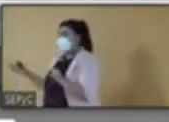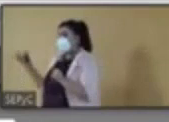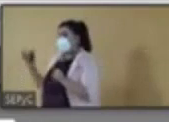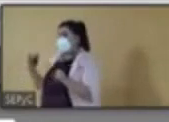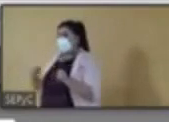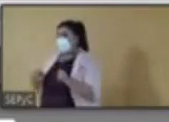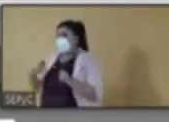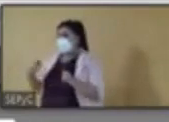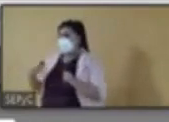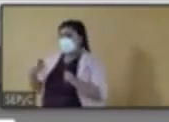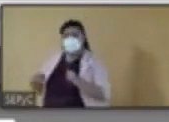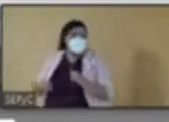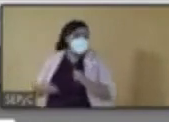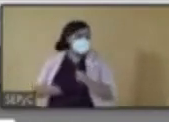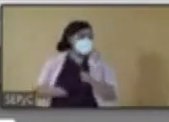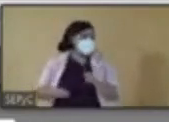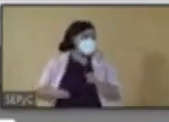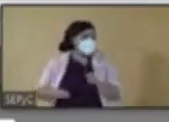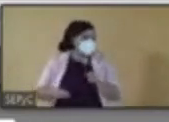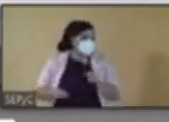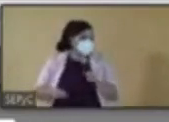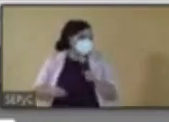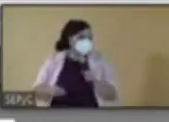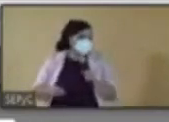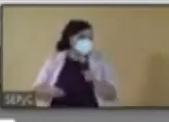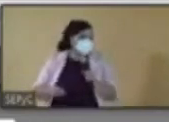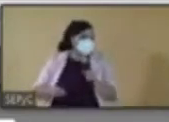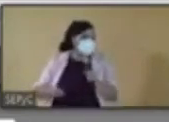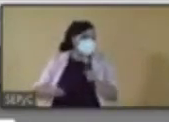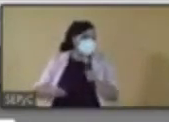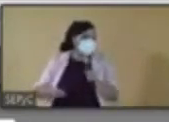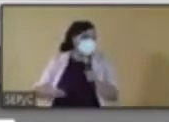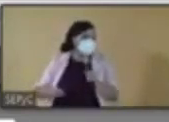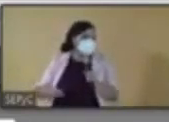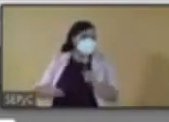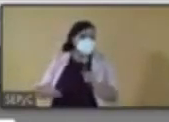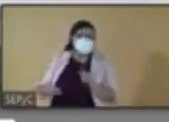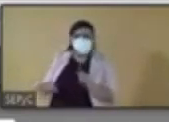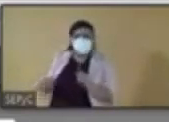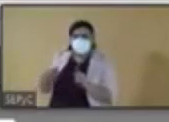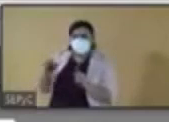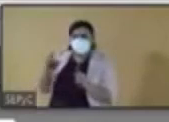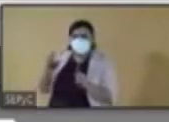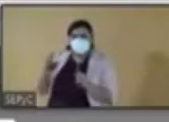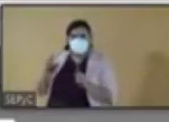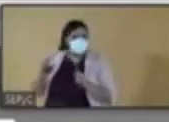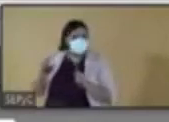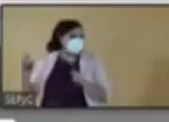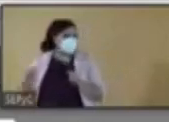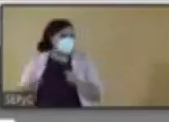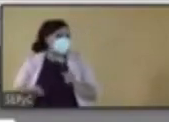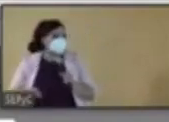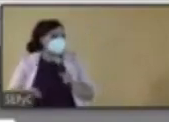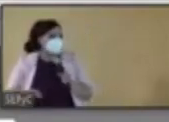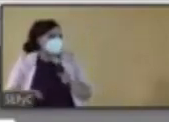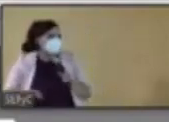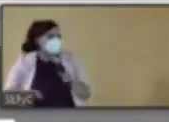mini split o cualquiera. Sí debemos de ser un poco breves o simplemente identificarlo como un menaje de casa en